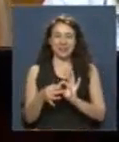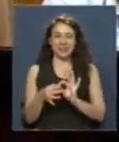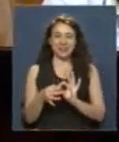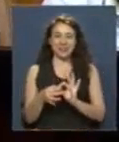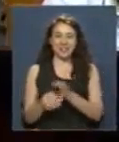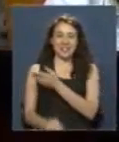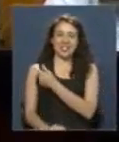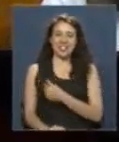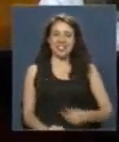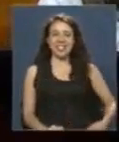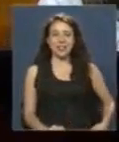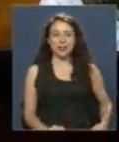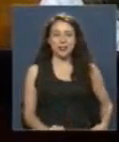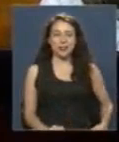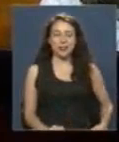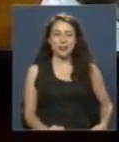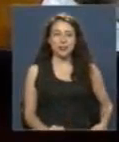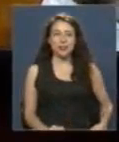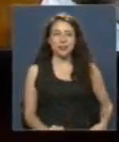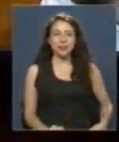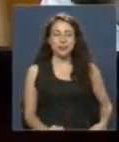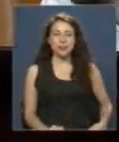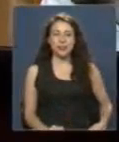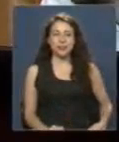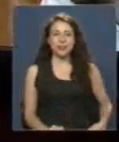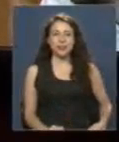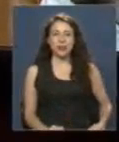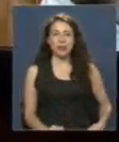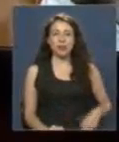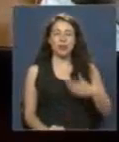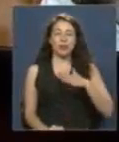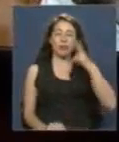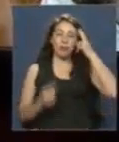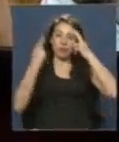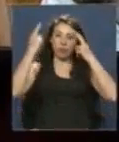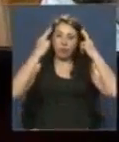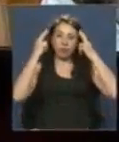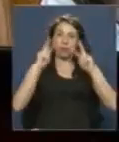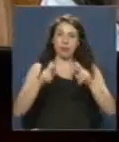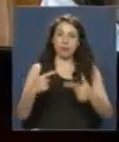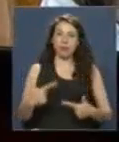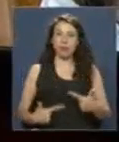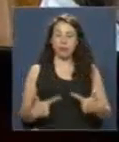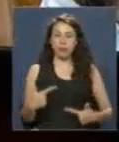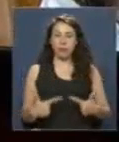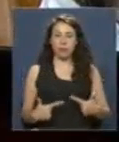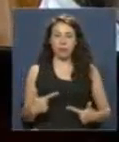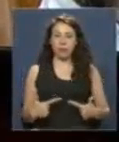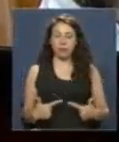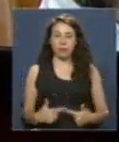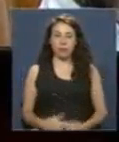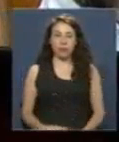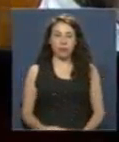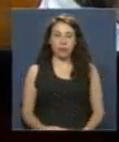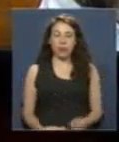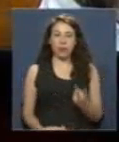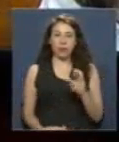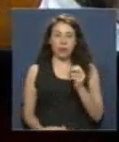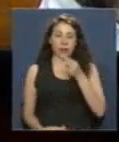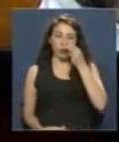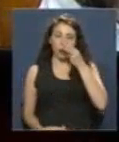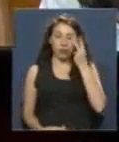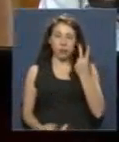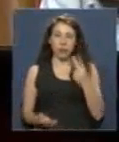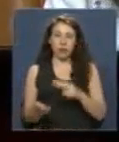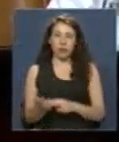Gracias, presidente. Permítanme una reflexión política. El 20 de